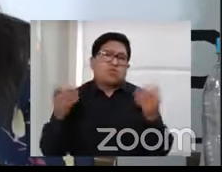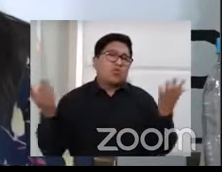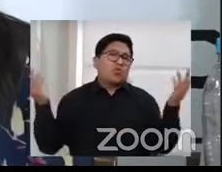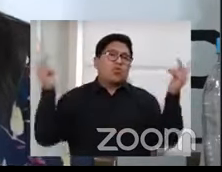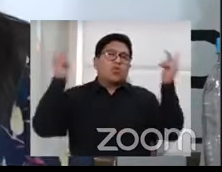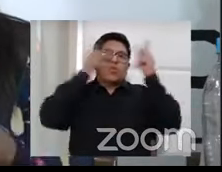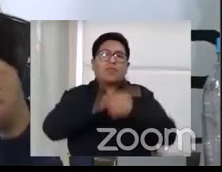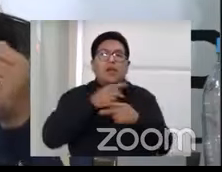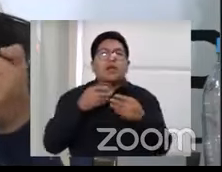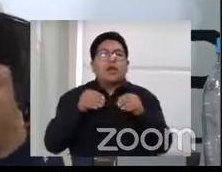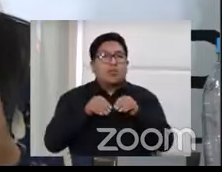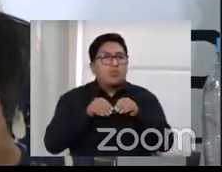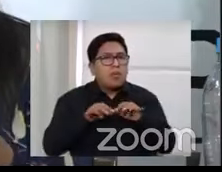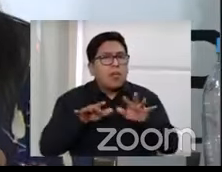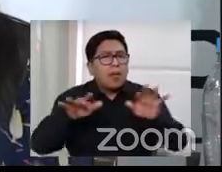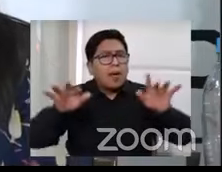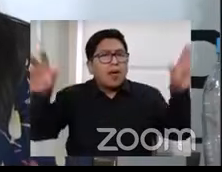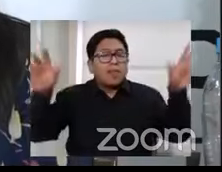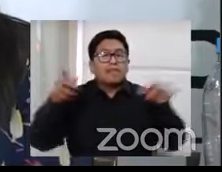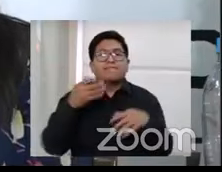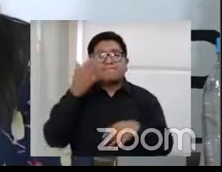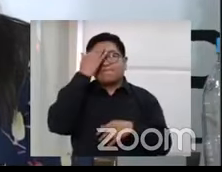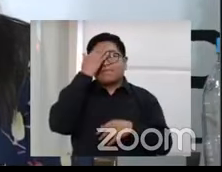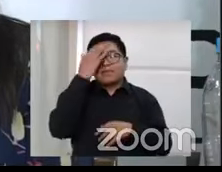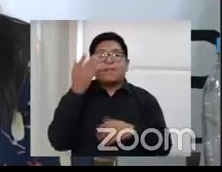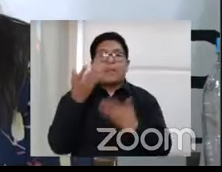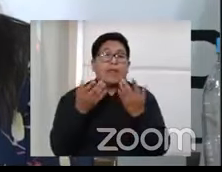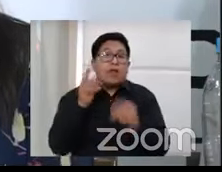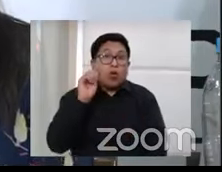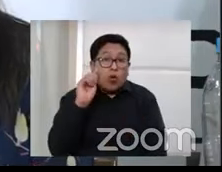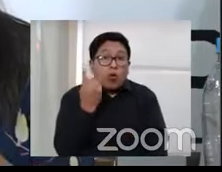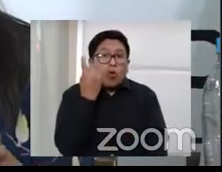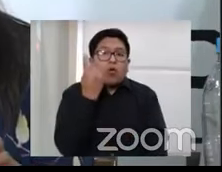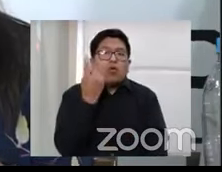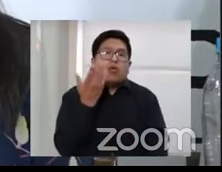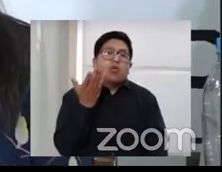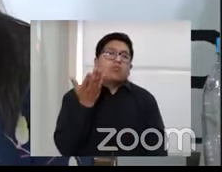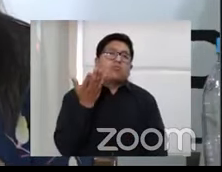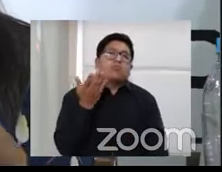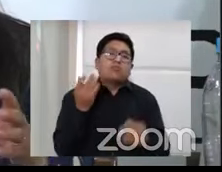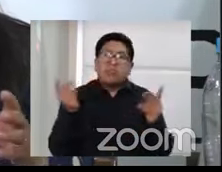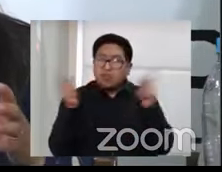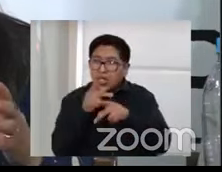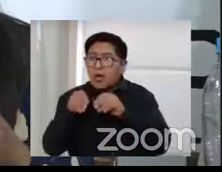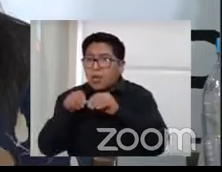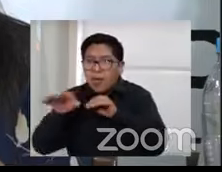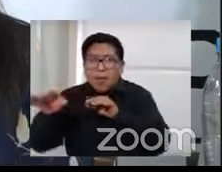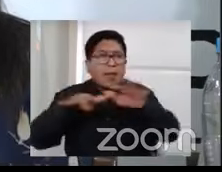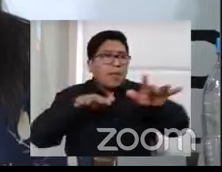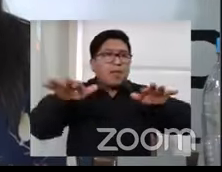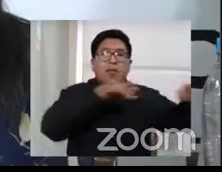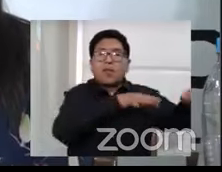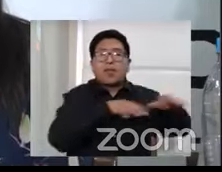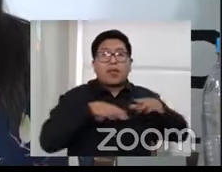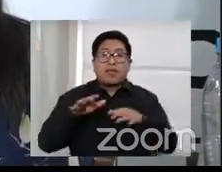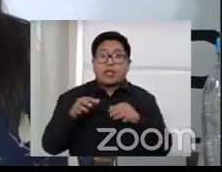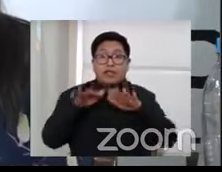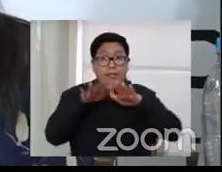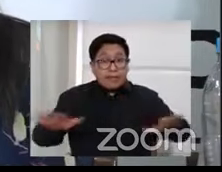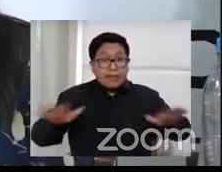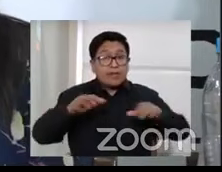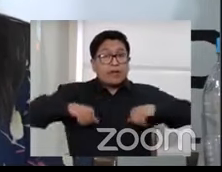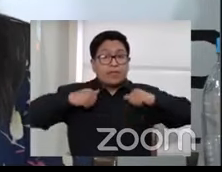con los efectos reales que ha traído no solamente ha masificado o aumentado la cantidad de niñas niños